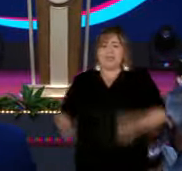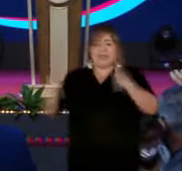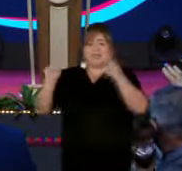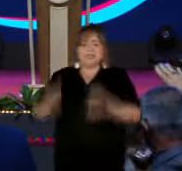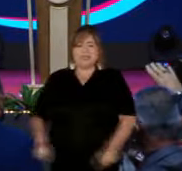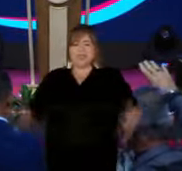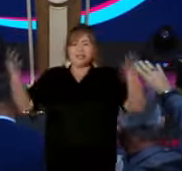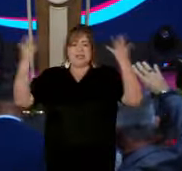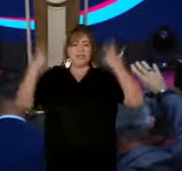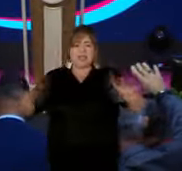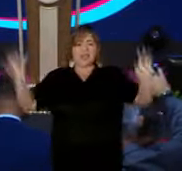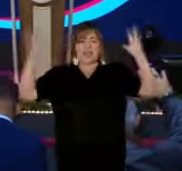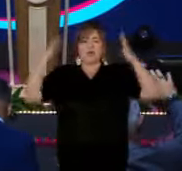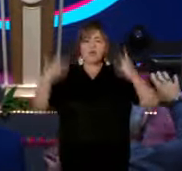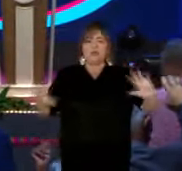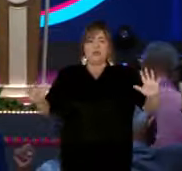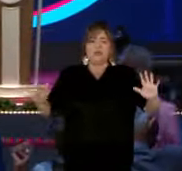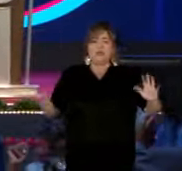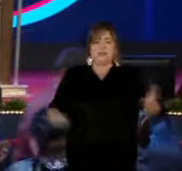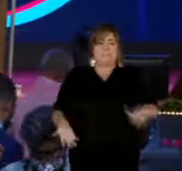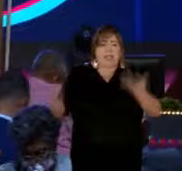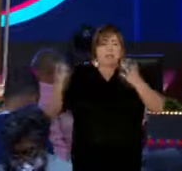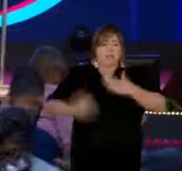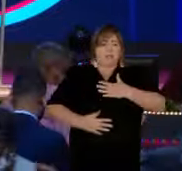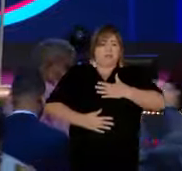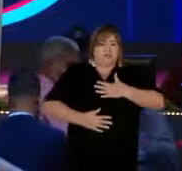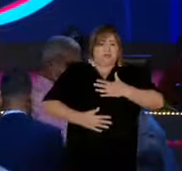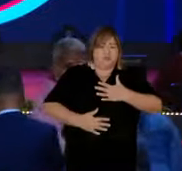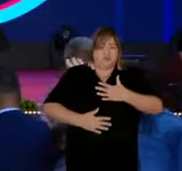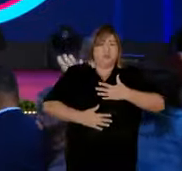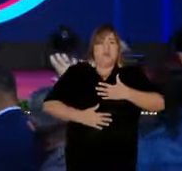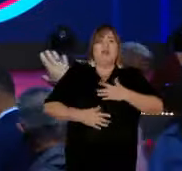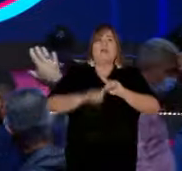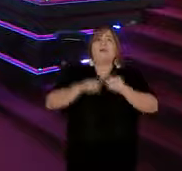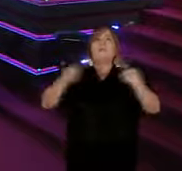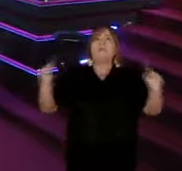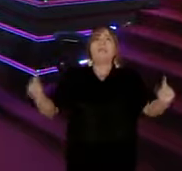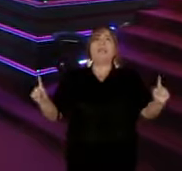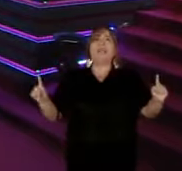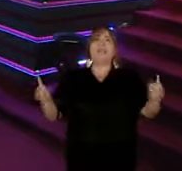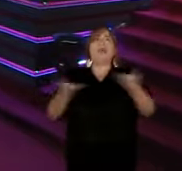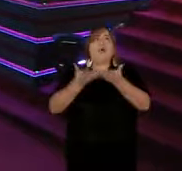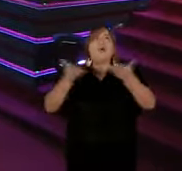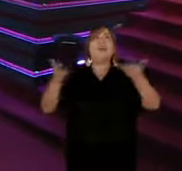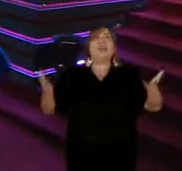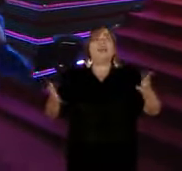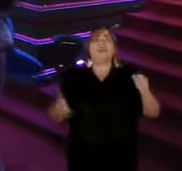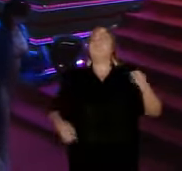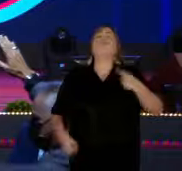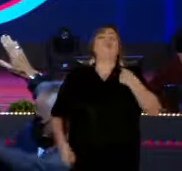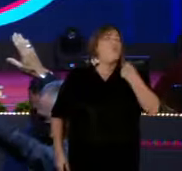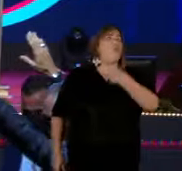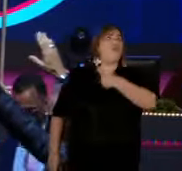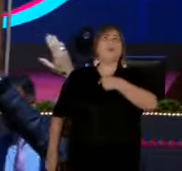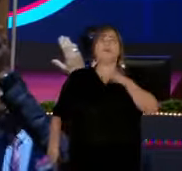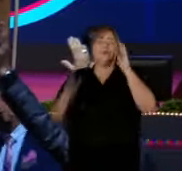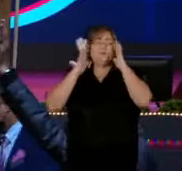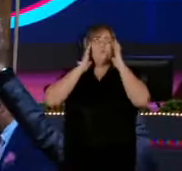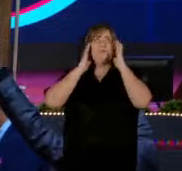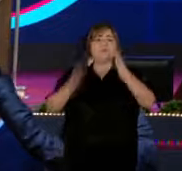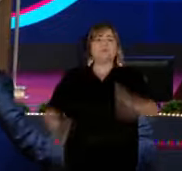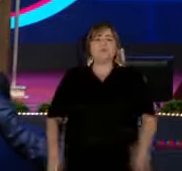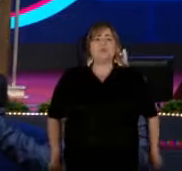Hay fecha de expiración, hay fecha de expiración. Algo grande se aproxima. Levanta tu cabeza, iglesia.